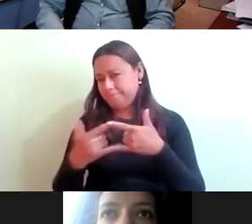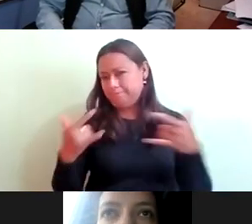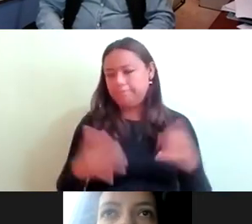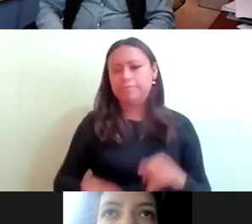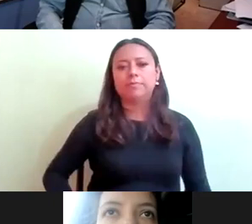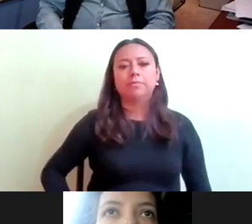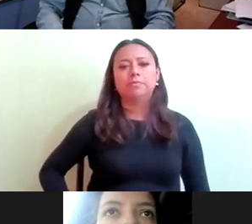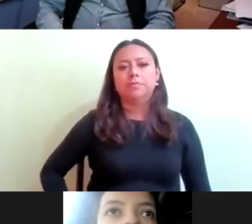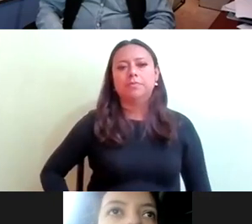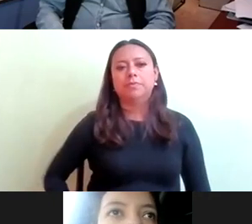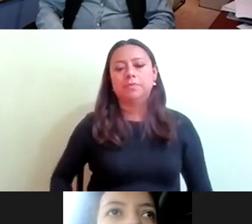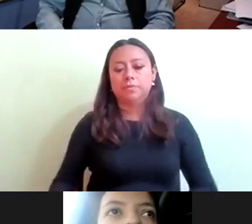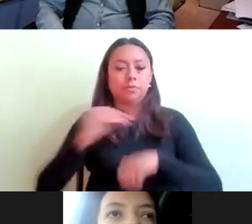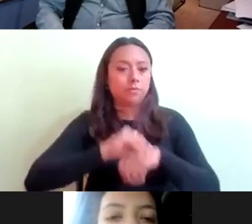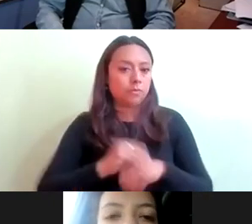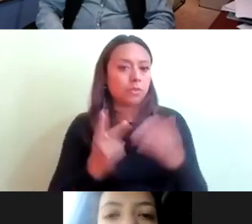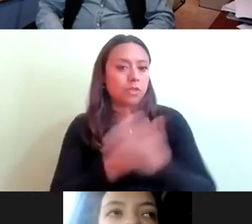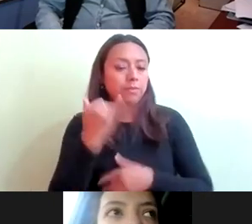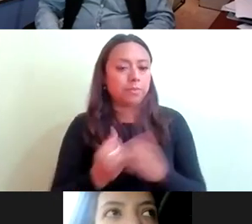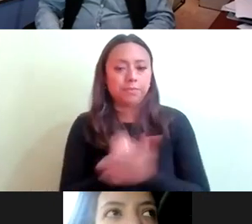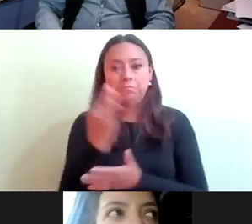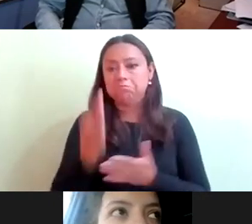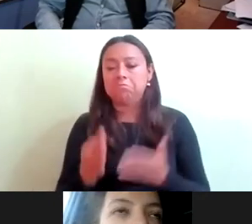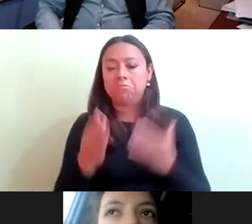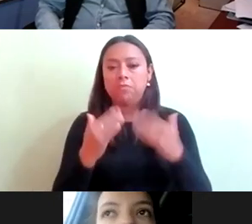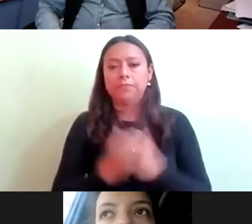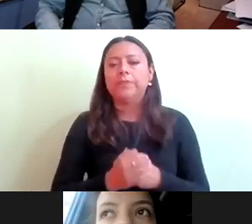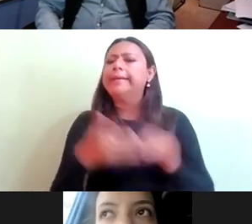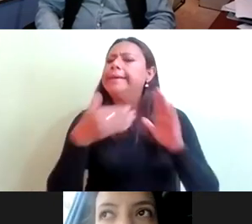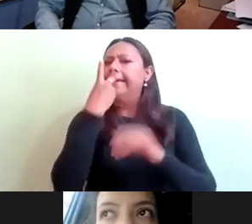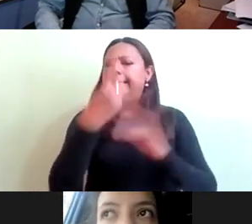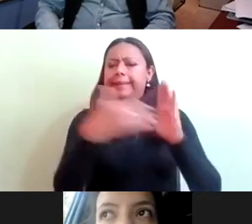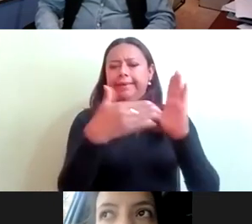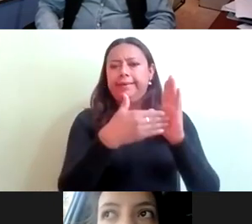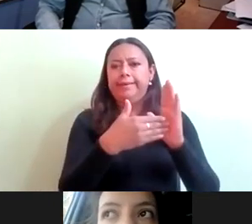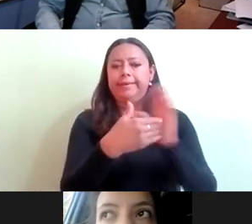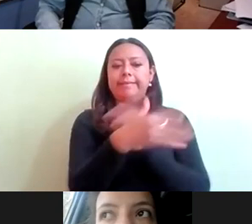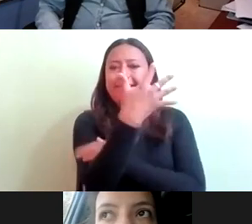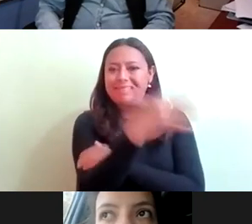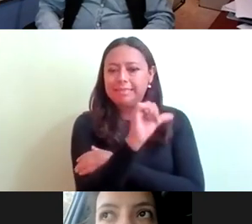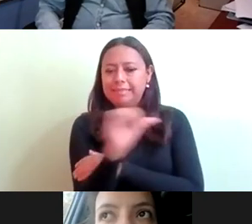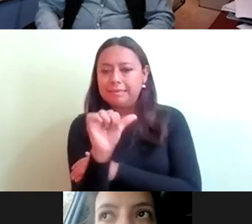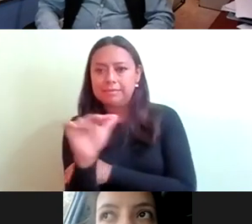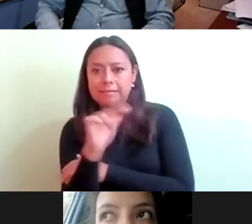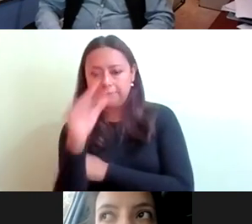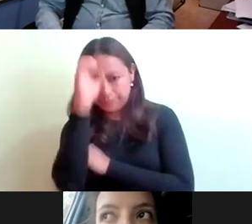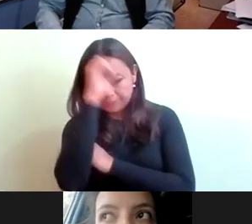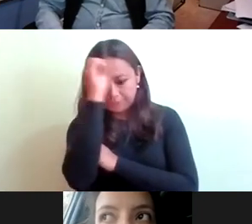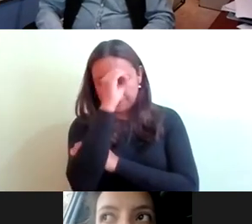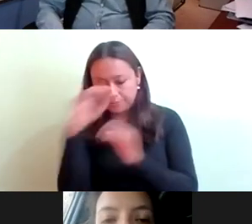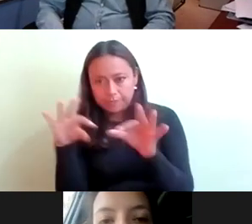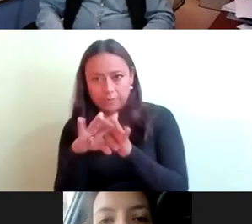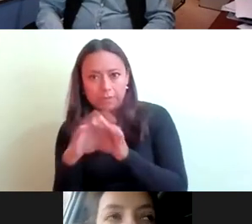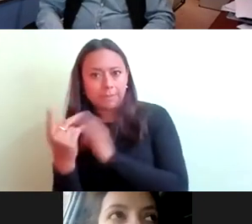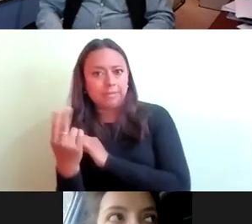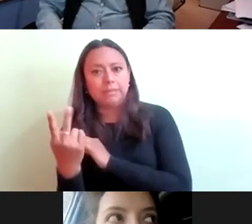proyecto de dictamen, se establece del 10 al 13 opiniones que con base en el 25 apartado